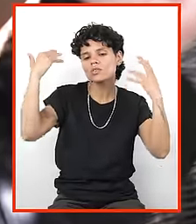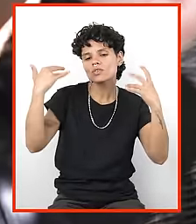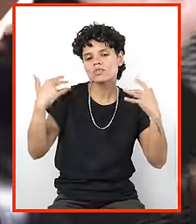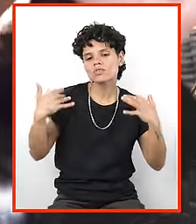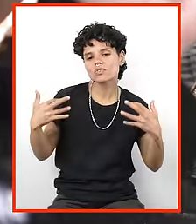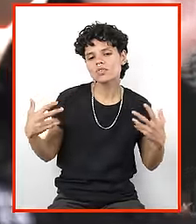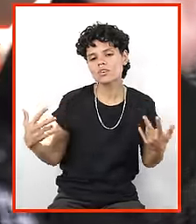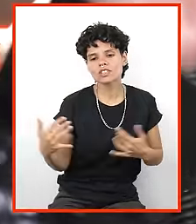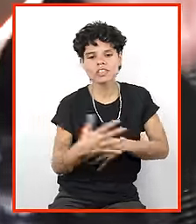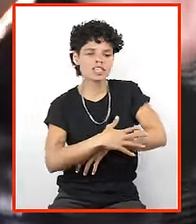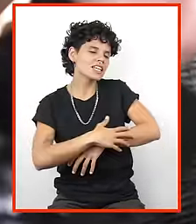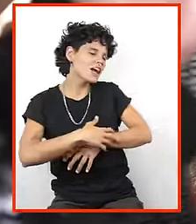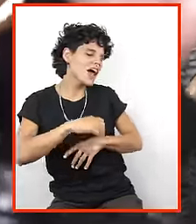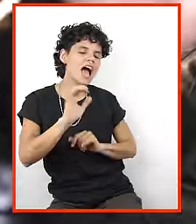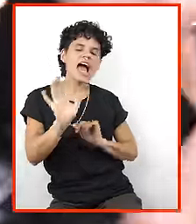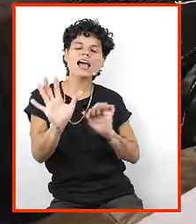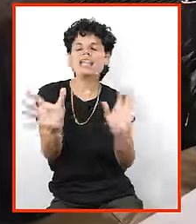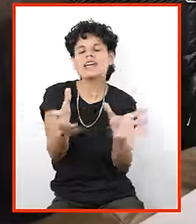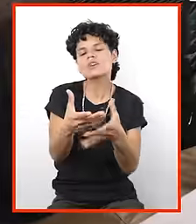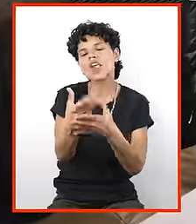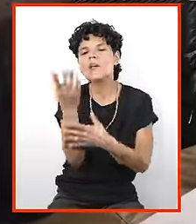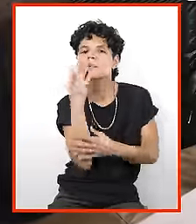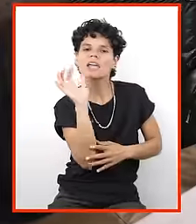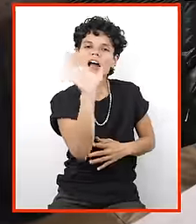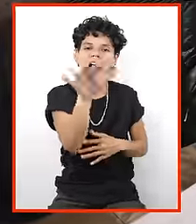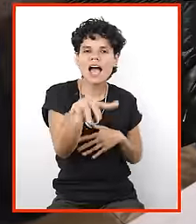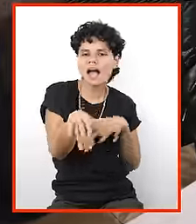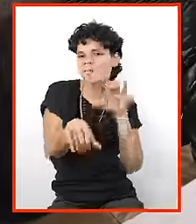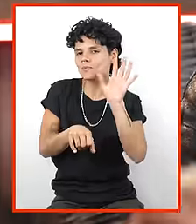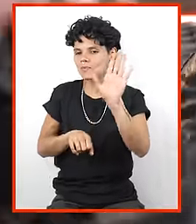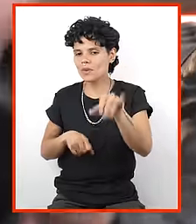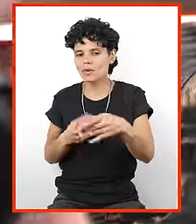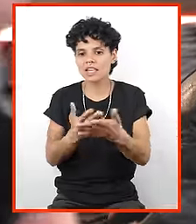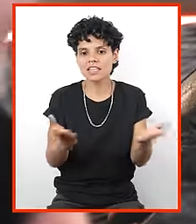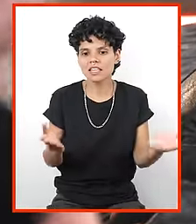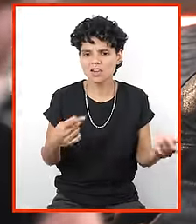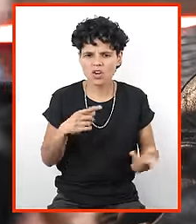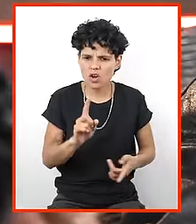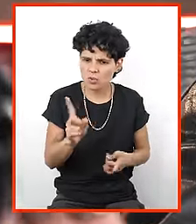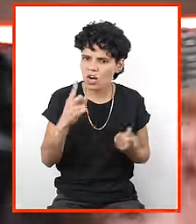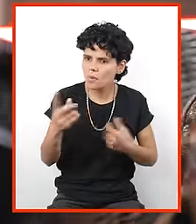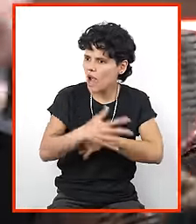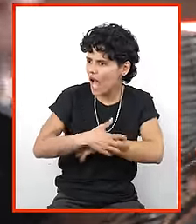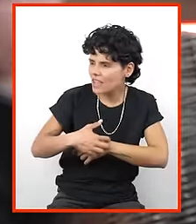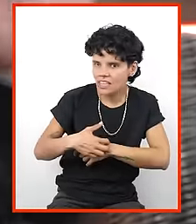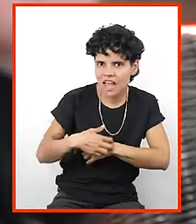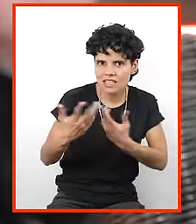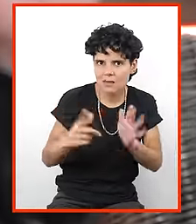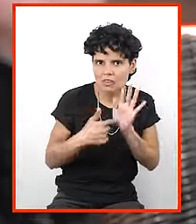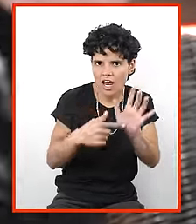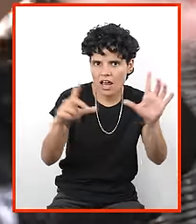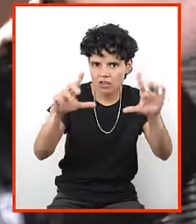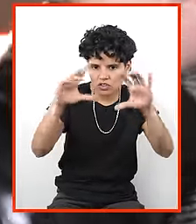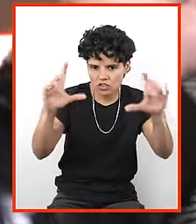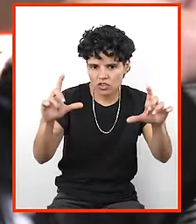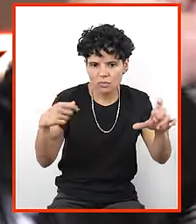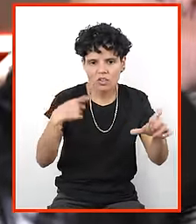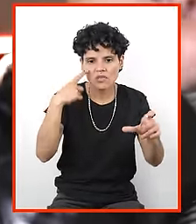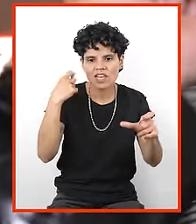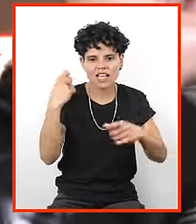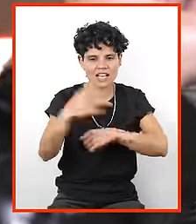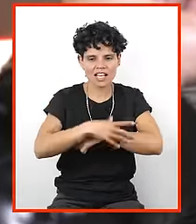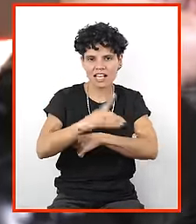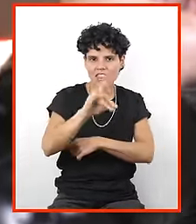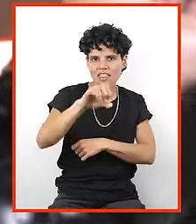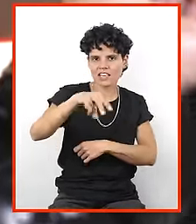llama? Gata chera. Por eso, cuando me dijiste ahora que era... Ay, pero le mostraron la gata para que ahora se la mentalice cada vez que tú digas,